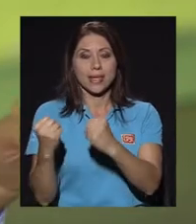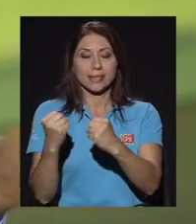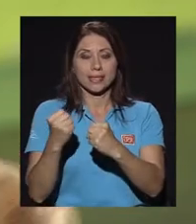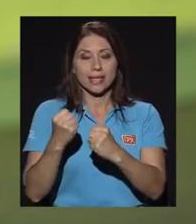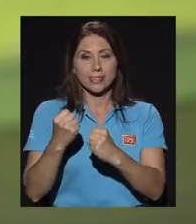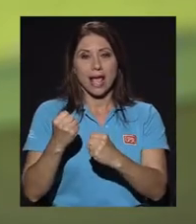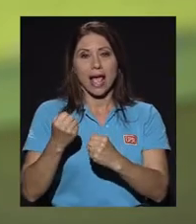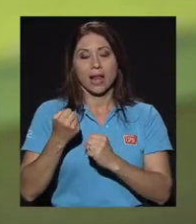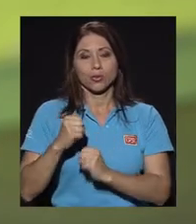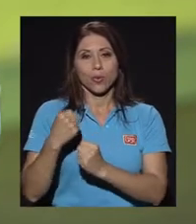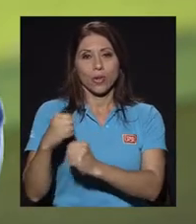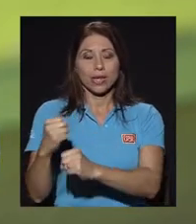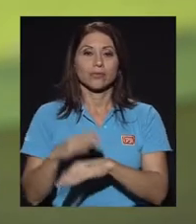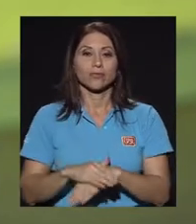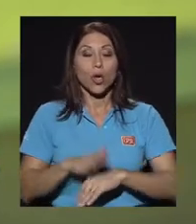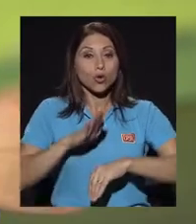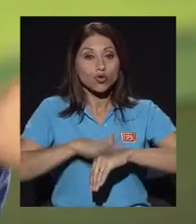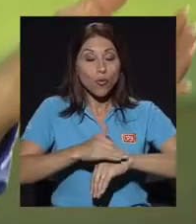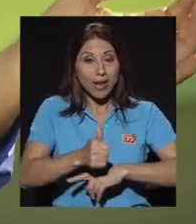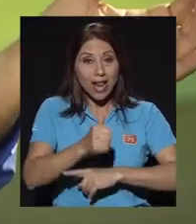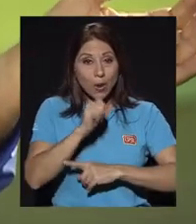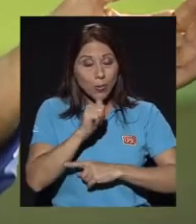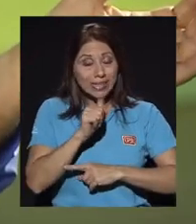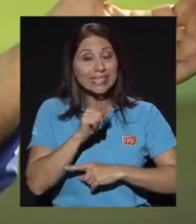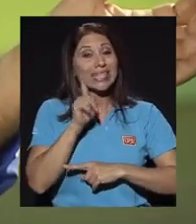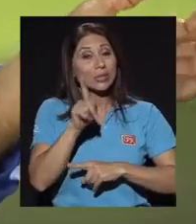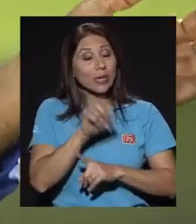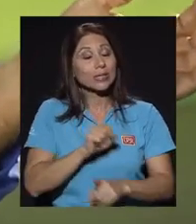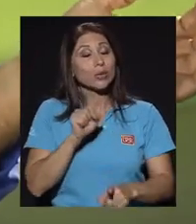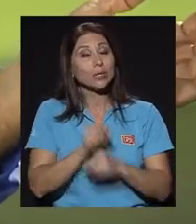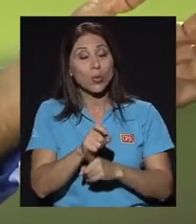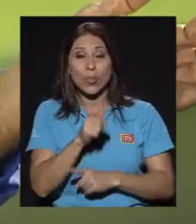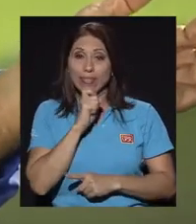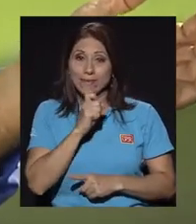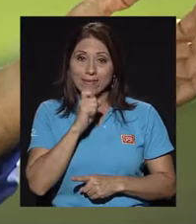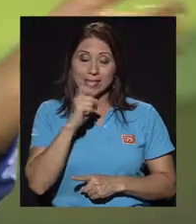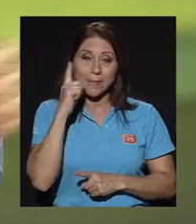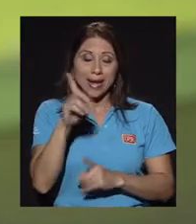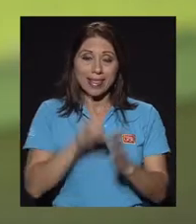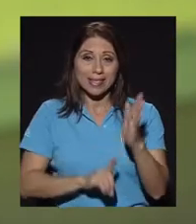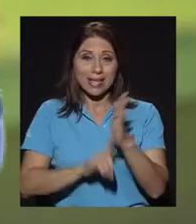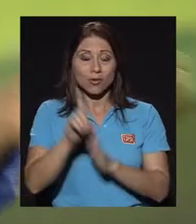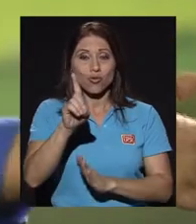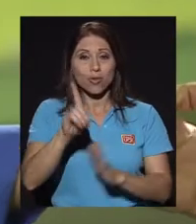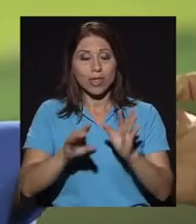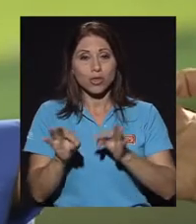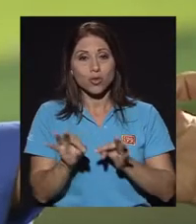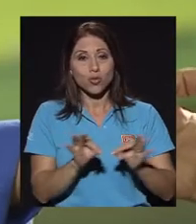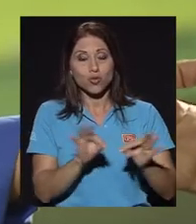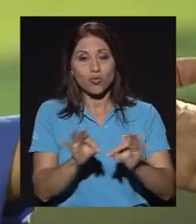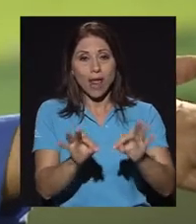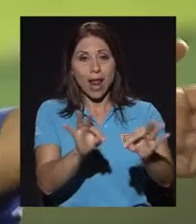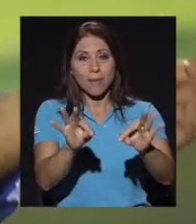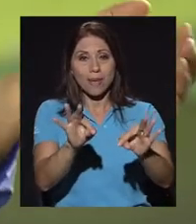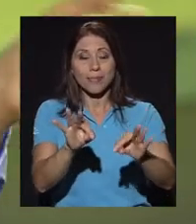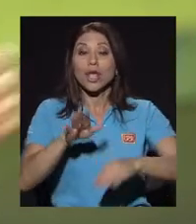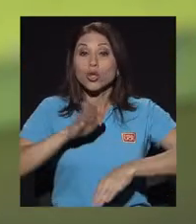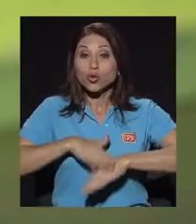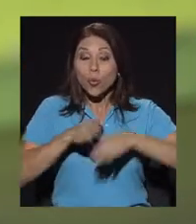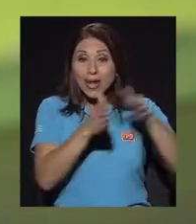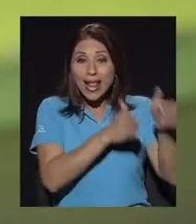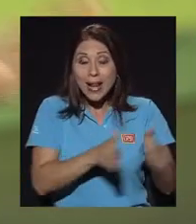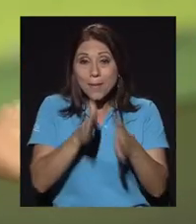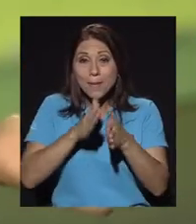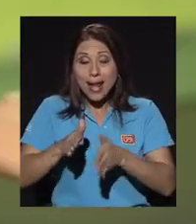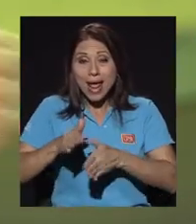locales. Lo del acueducto es una piedra en el zapato para el desarrollo de Turrialba. Lo del plan regulador es importantísimo.